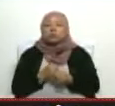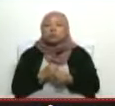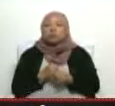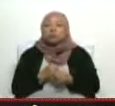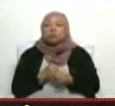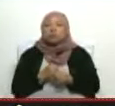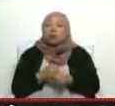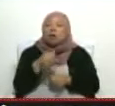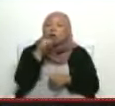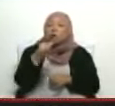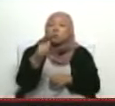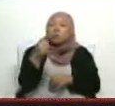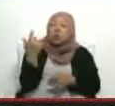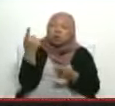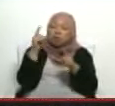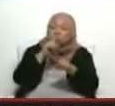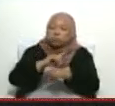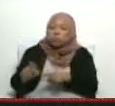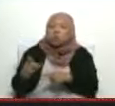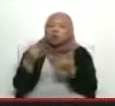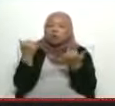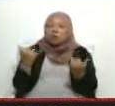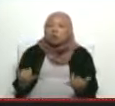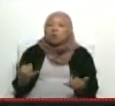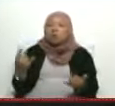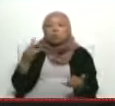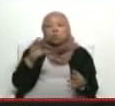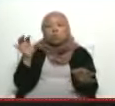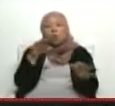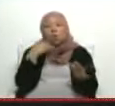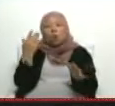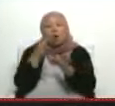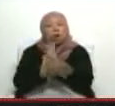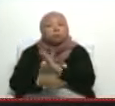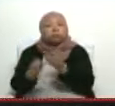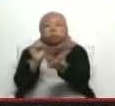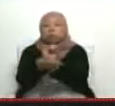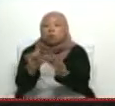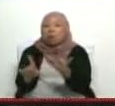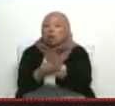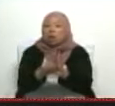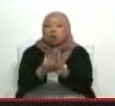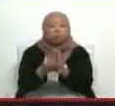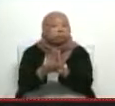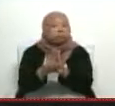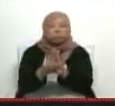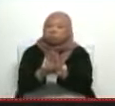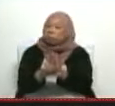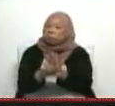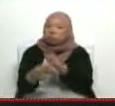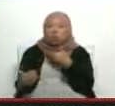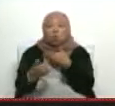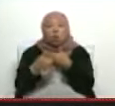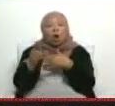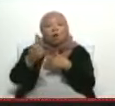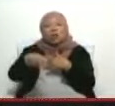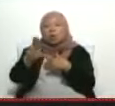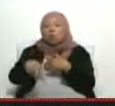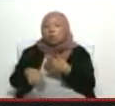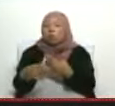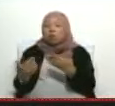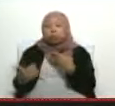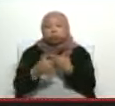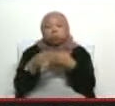Y el anuncio y la advertencia que les digo es que no habrá contemplaciones legales, jurídicas contra ninguno de estos